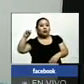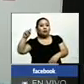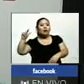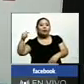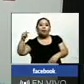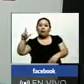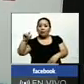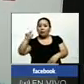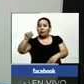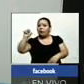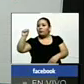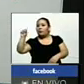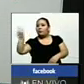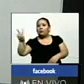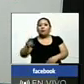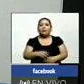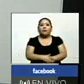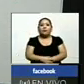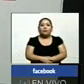www.ticongle.sb.